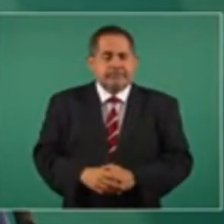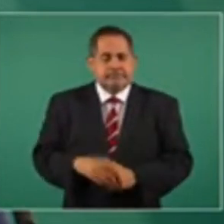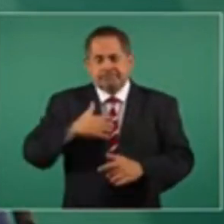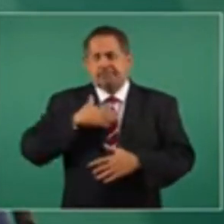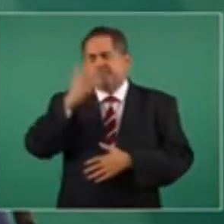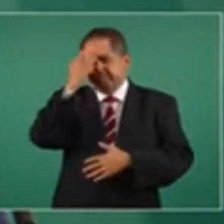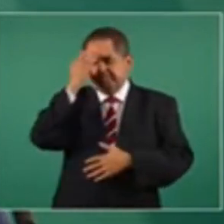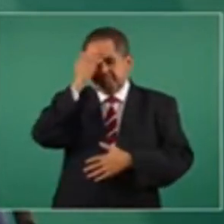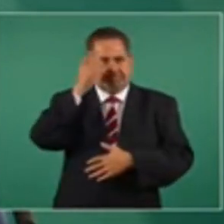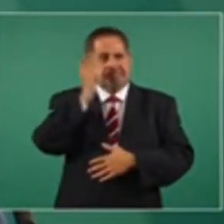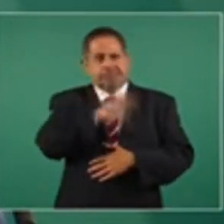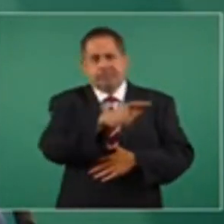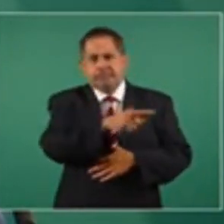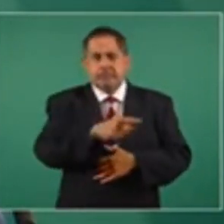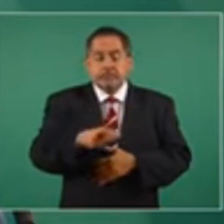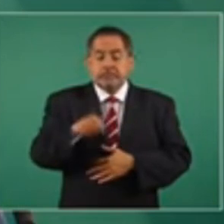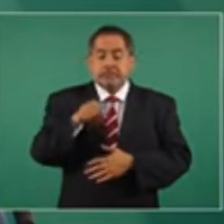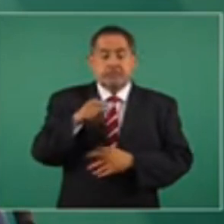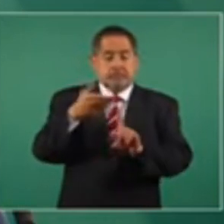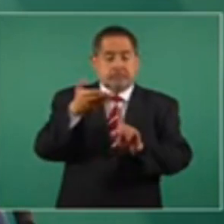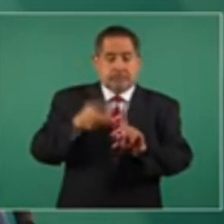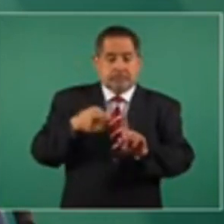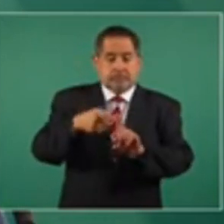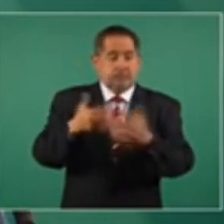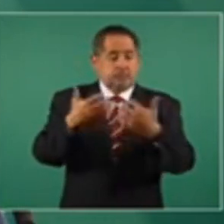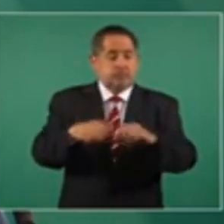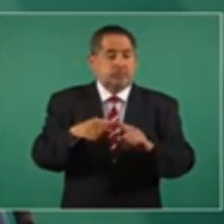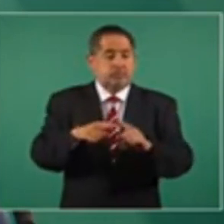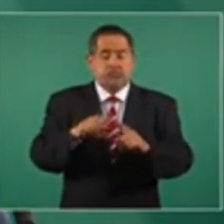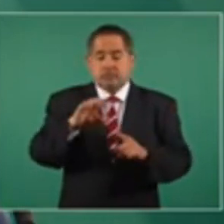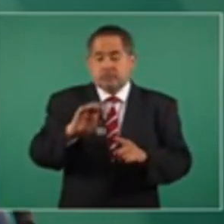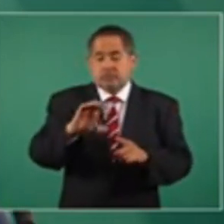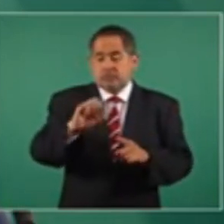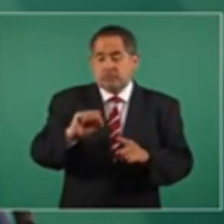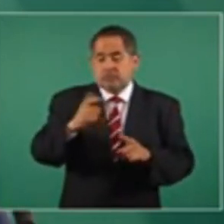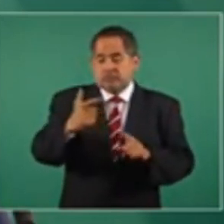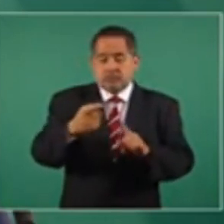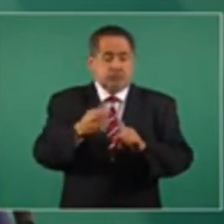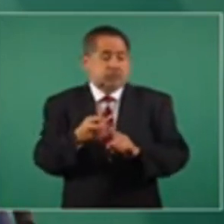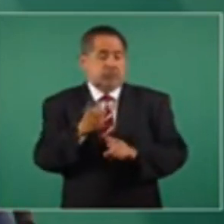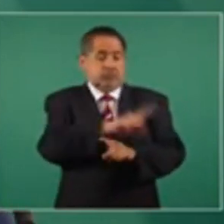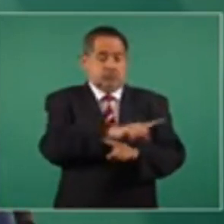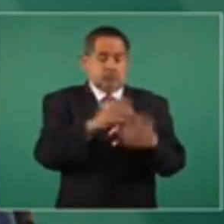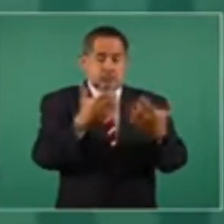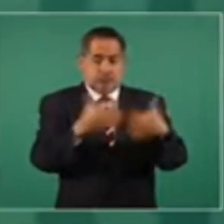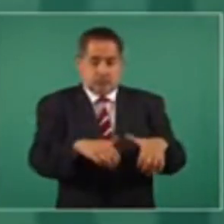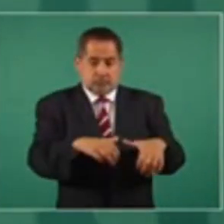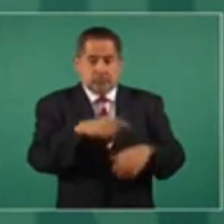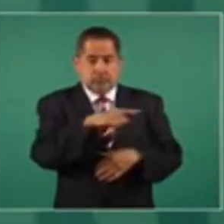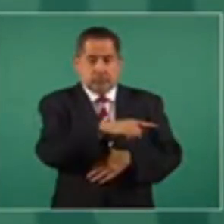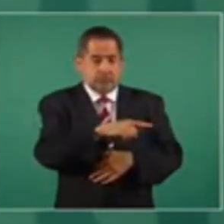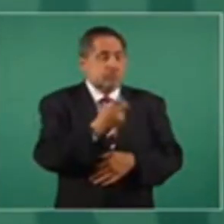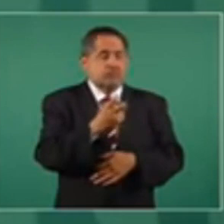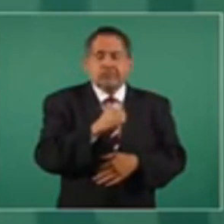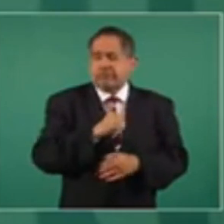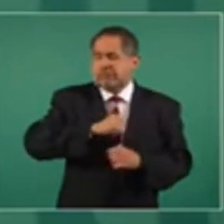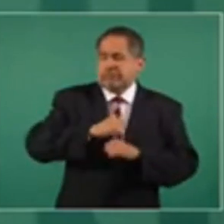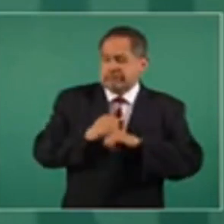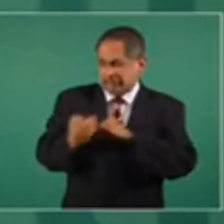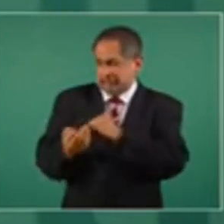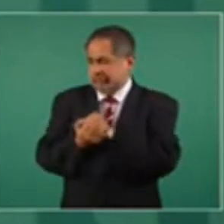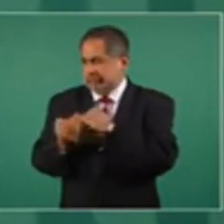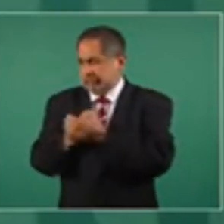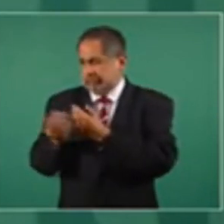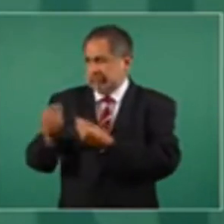Conozco el caso de un cuñado de Salinas de Gortari que así obtuvo